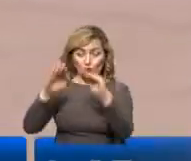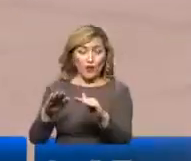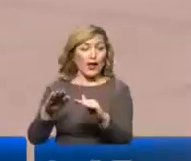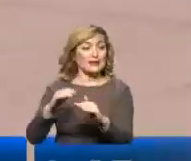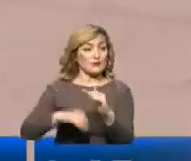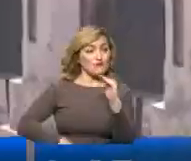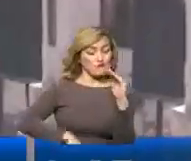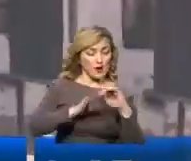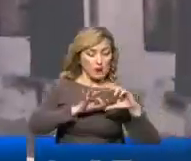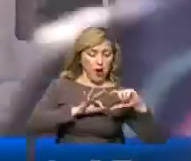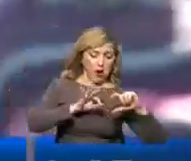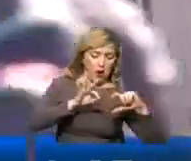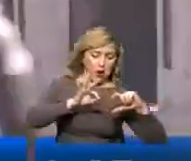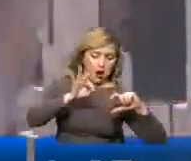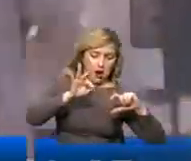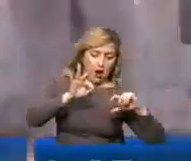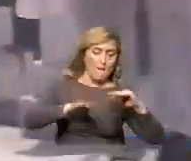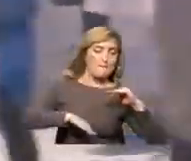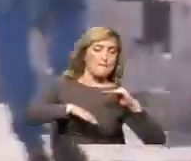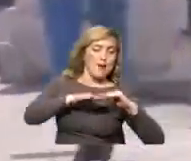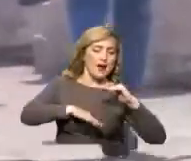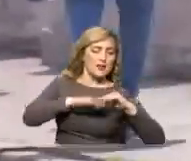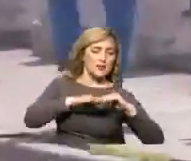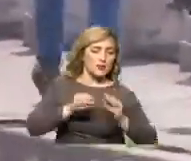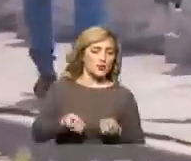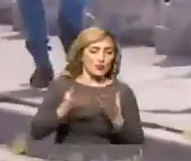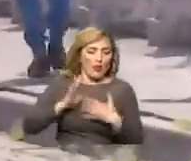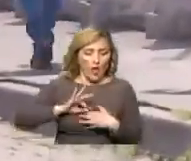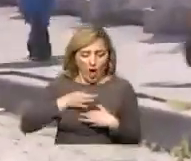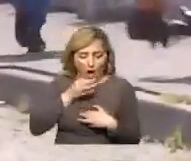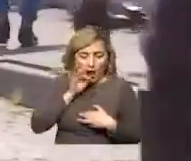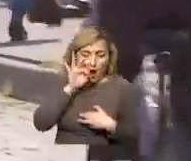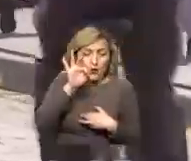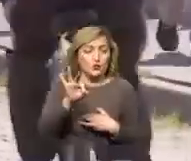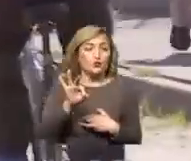el máximo de contagios por coronavirus.